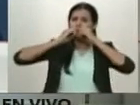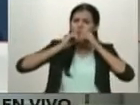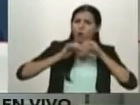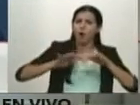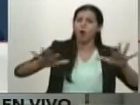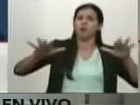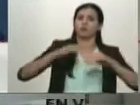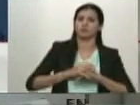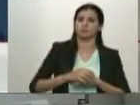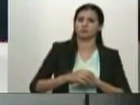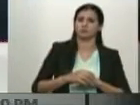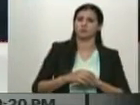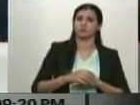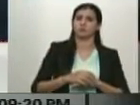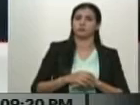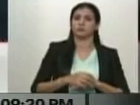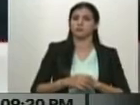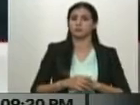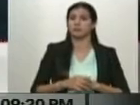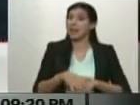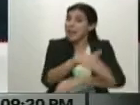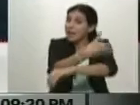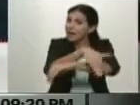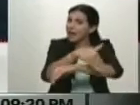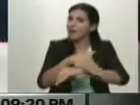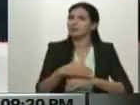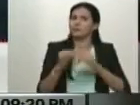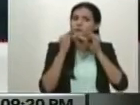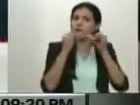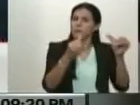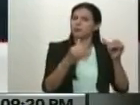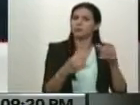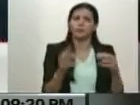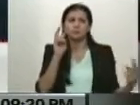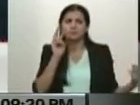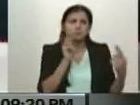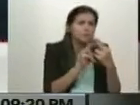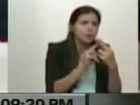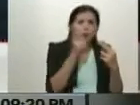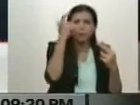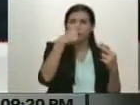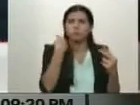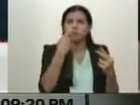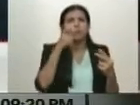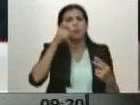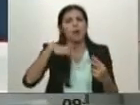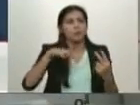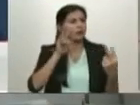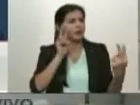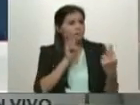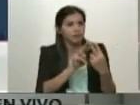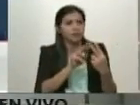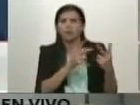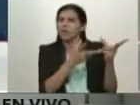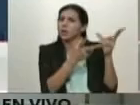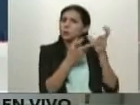privados, y en la calle, ir a ver al pueblo en sus ojos, en su mirada,